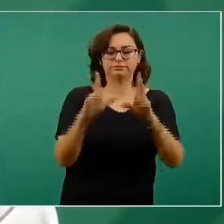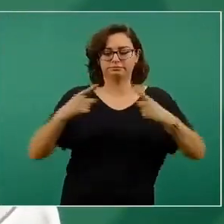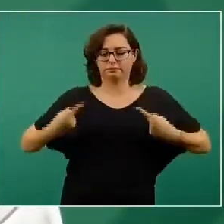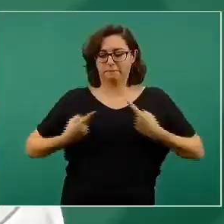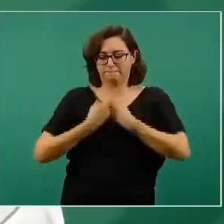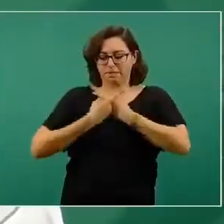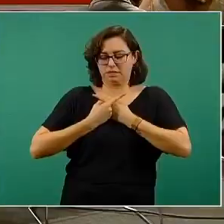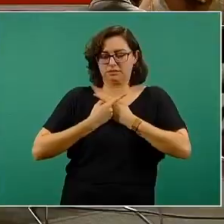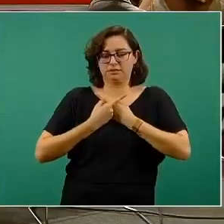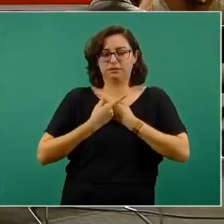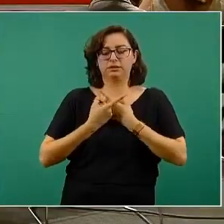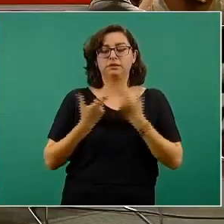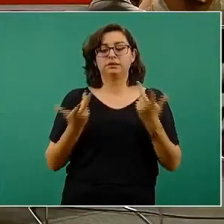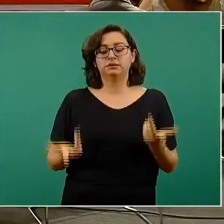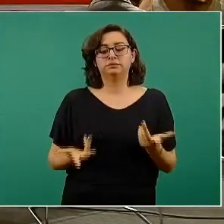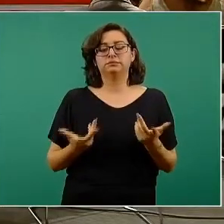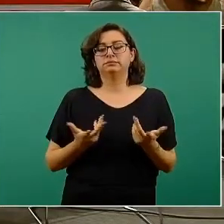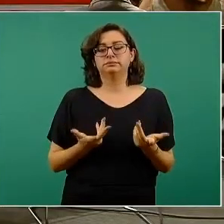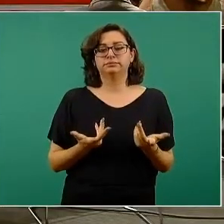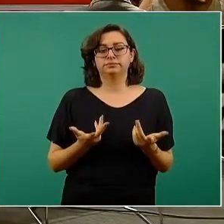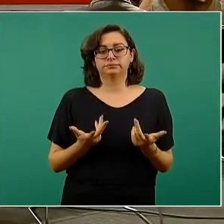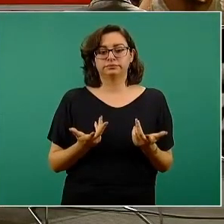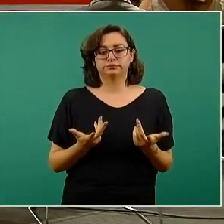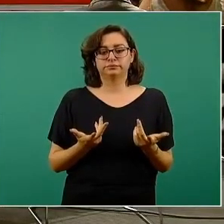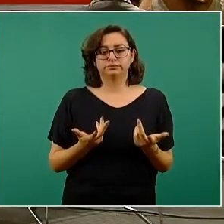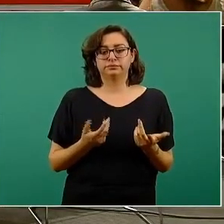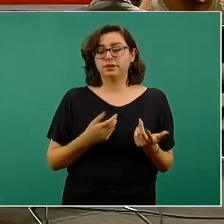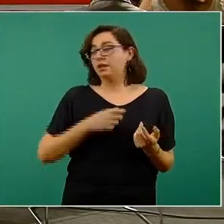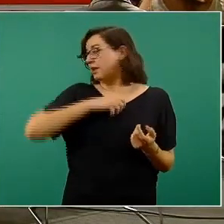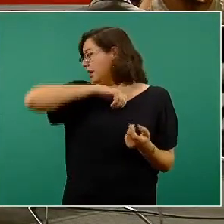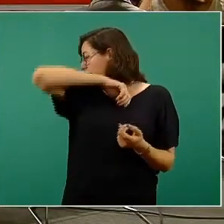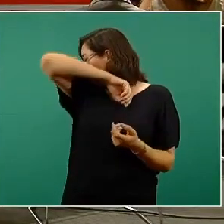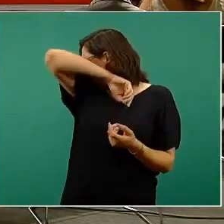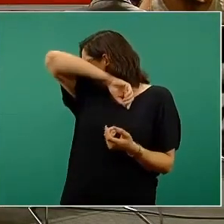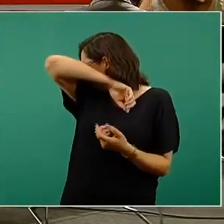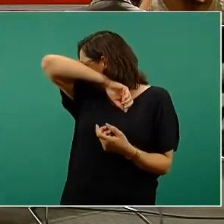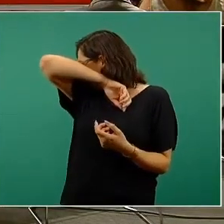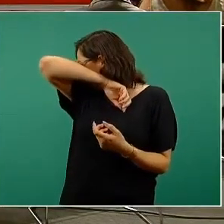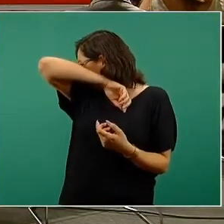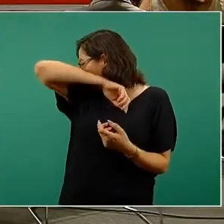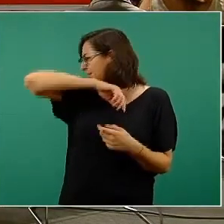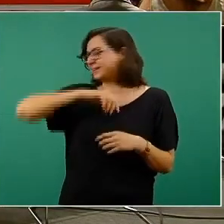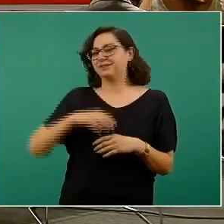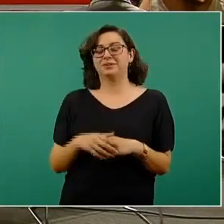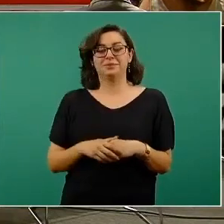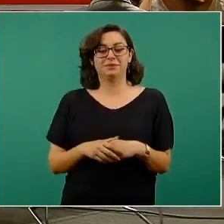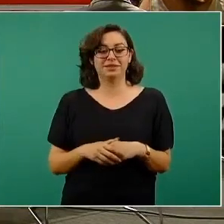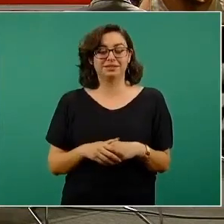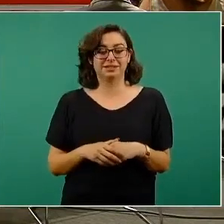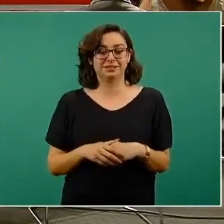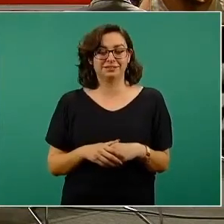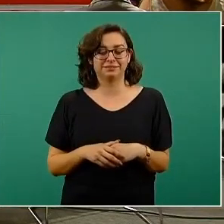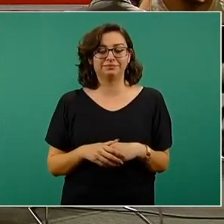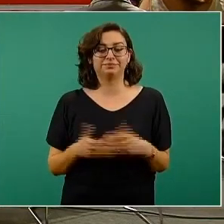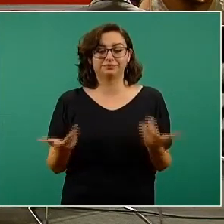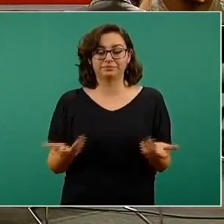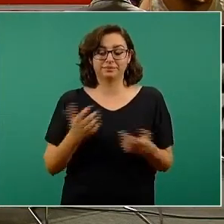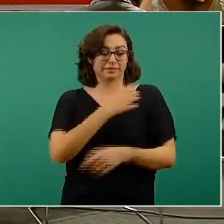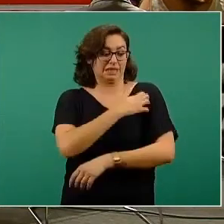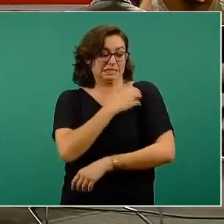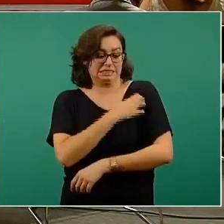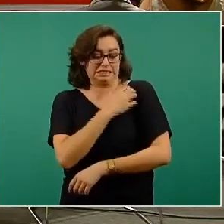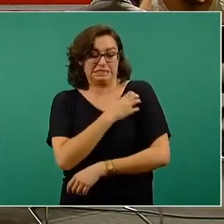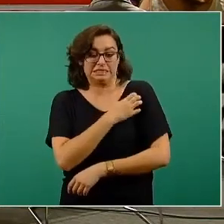cuerpo. Y la alergia es una alteración muy compleja, muy